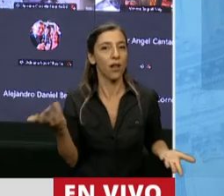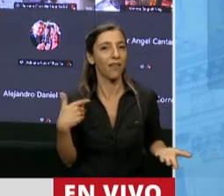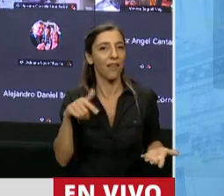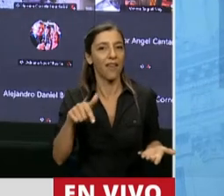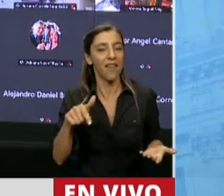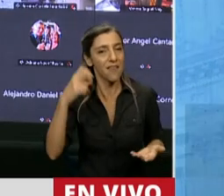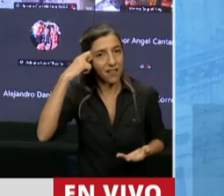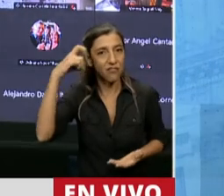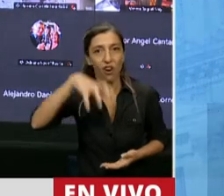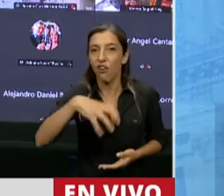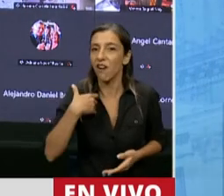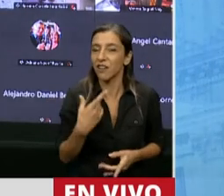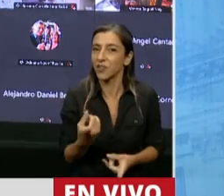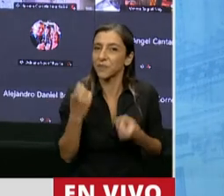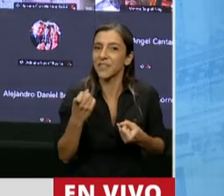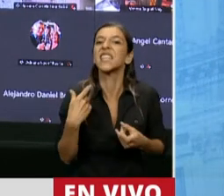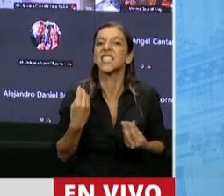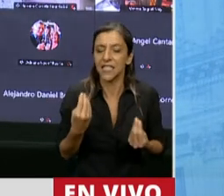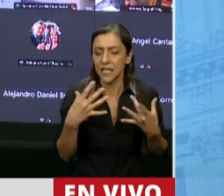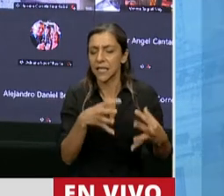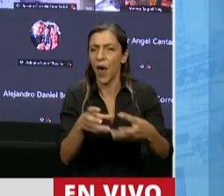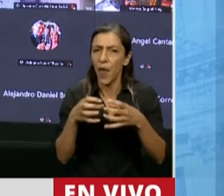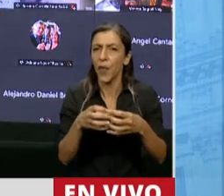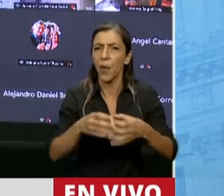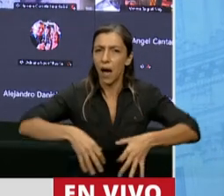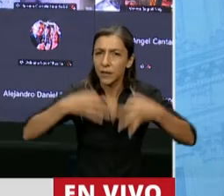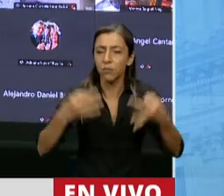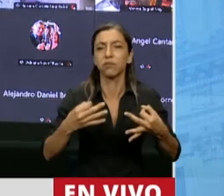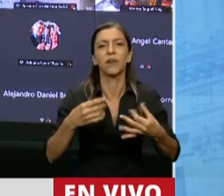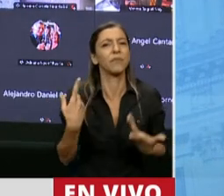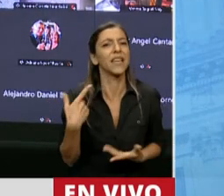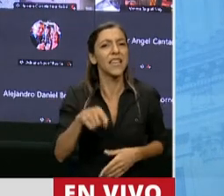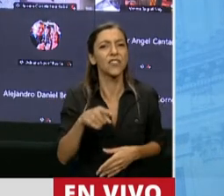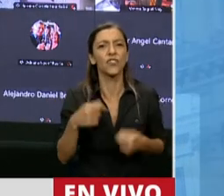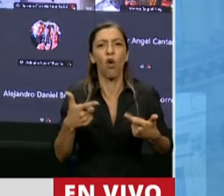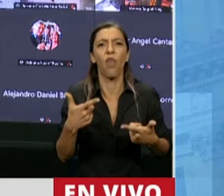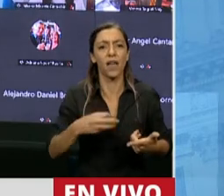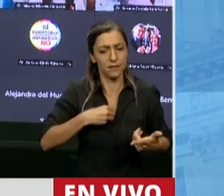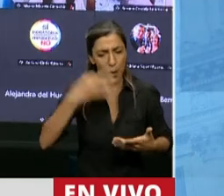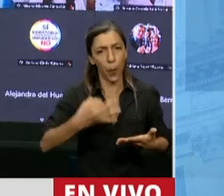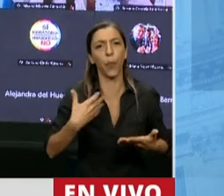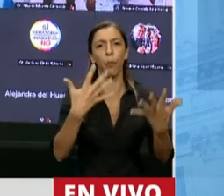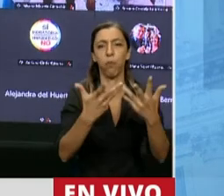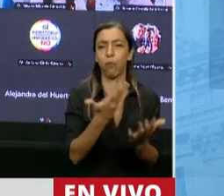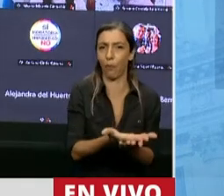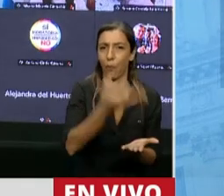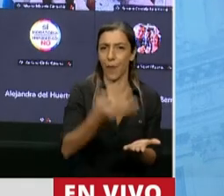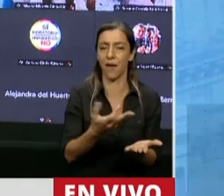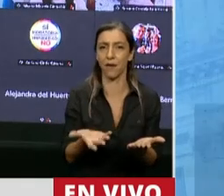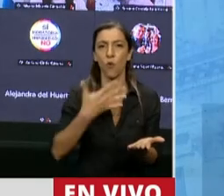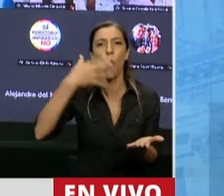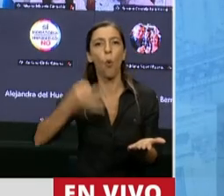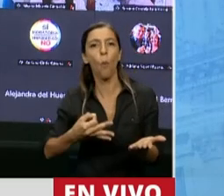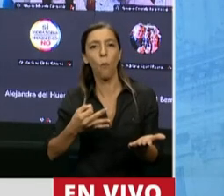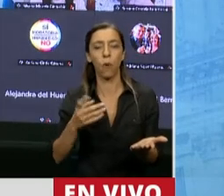fortalece el debate parlamentario, que le da sentido, que le da volumen y que no hagamos más estas cosas de